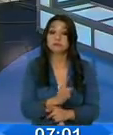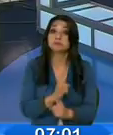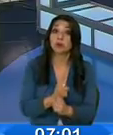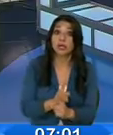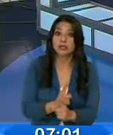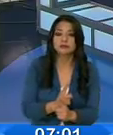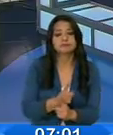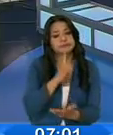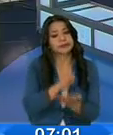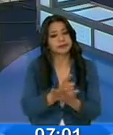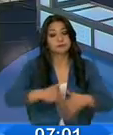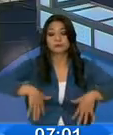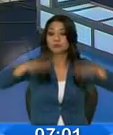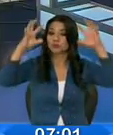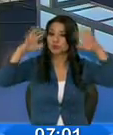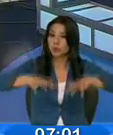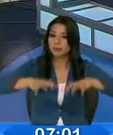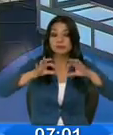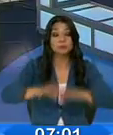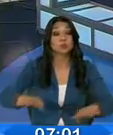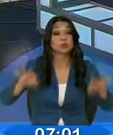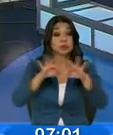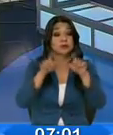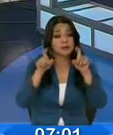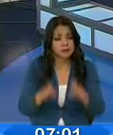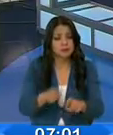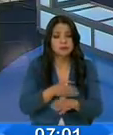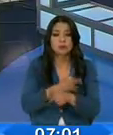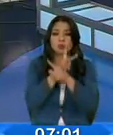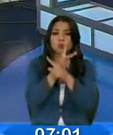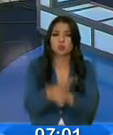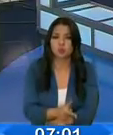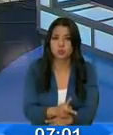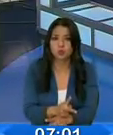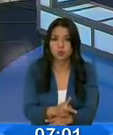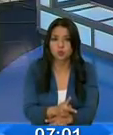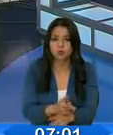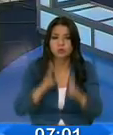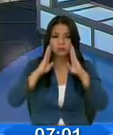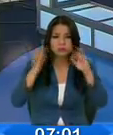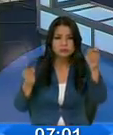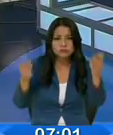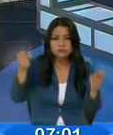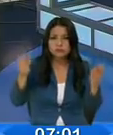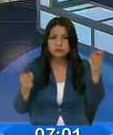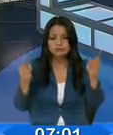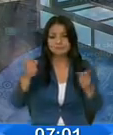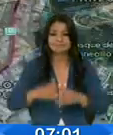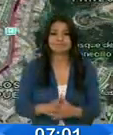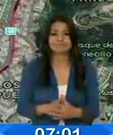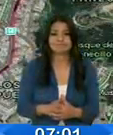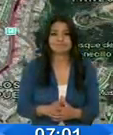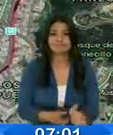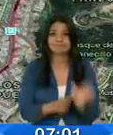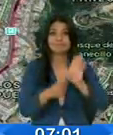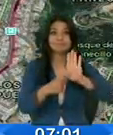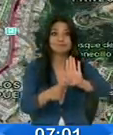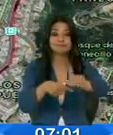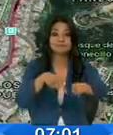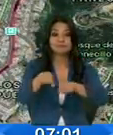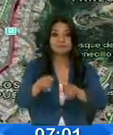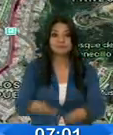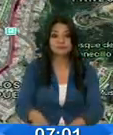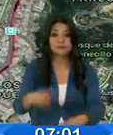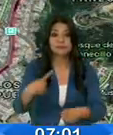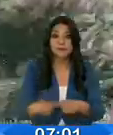todos lados, donde llueve, entonces realmente es importante que usted tome las precauciones del caso y esté bien atento al momento de manejar. En pantalla, el tráfico a esta hora en la